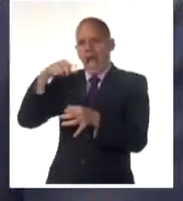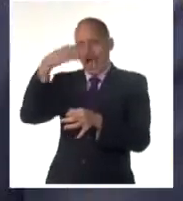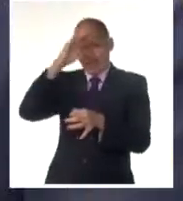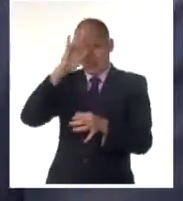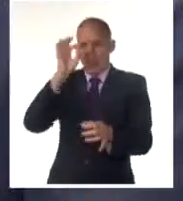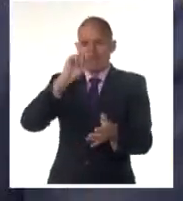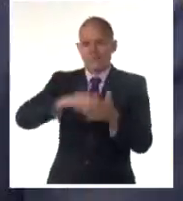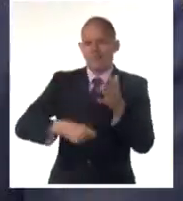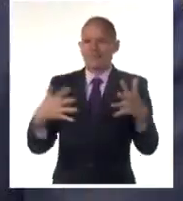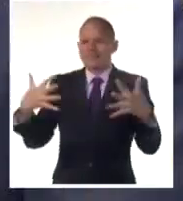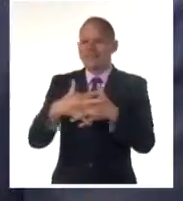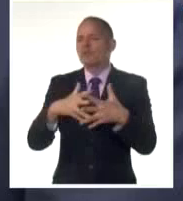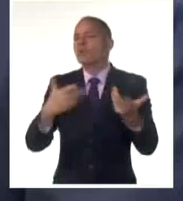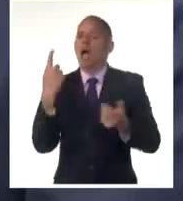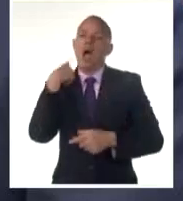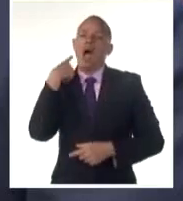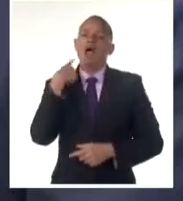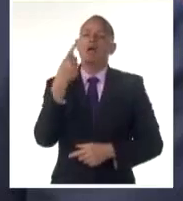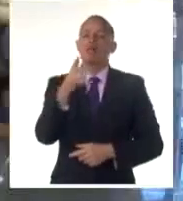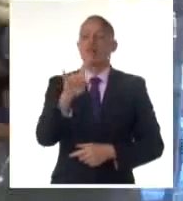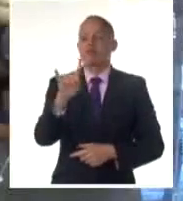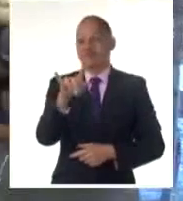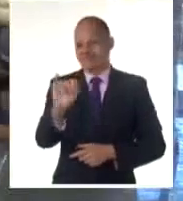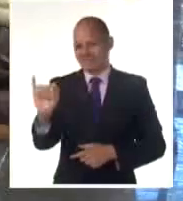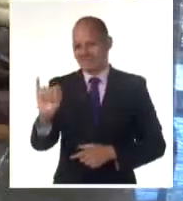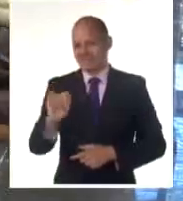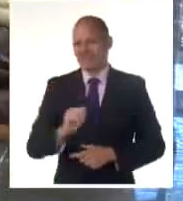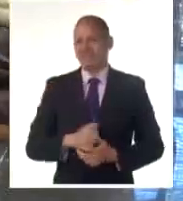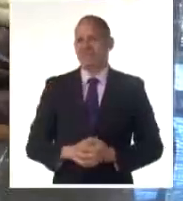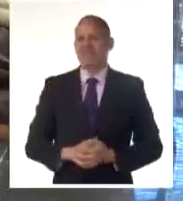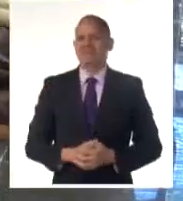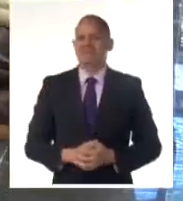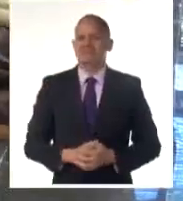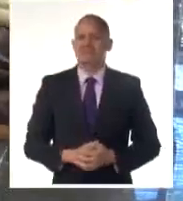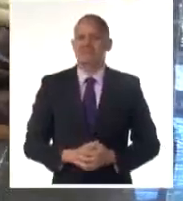1996. Talía González, Sistema Informativo de la Televisión Cubana.